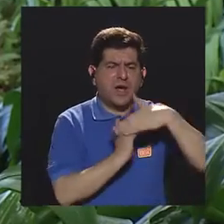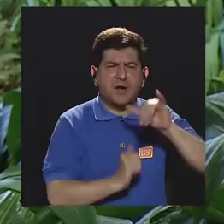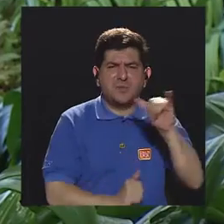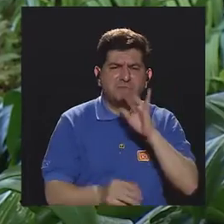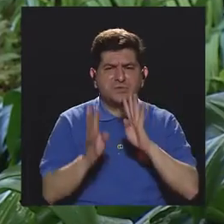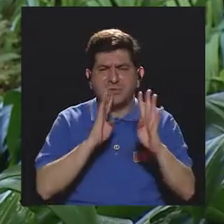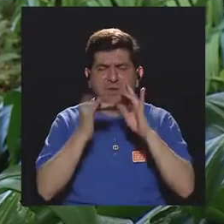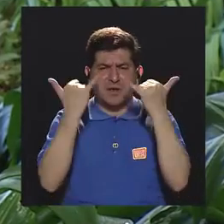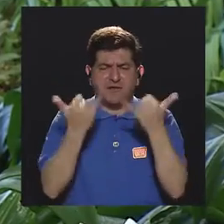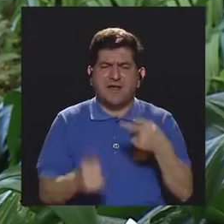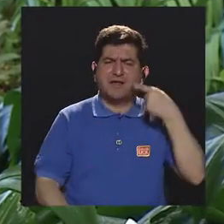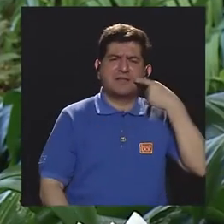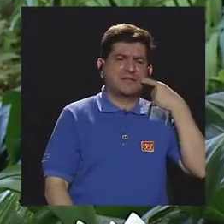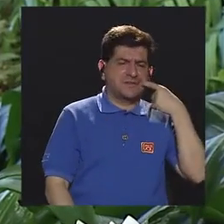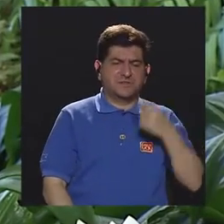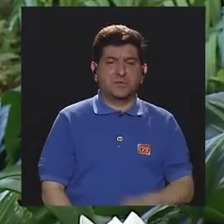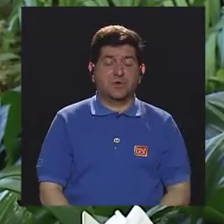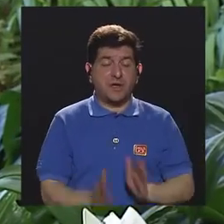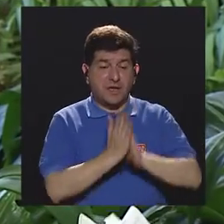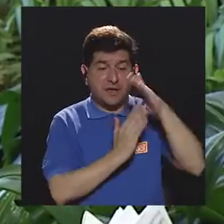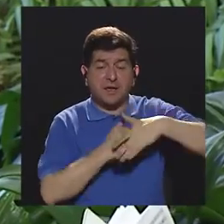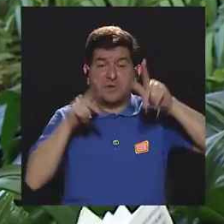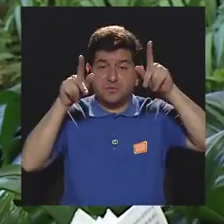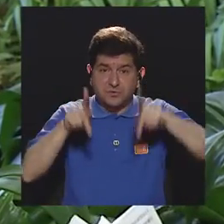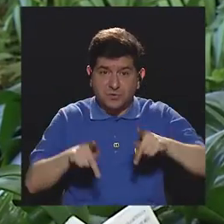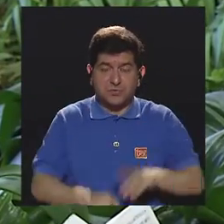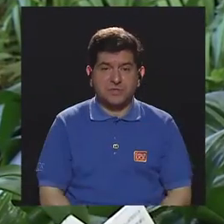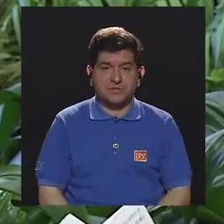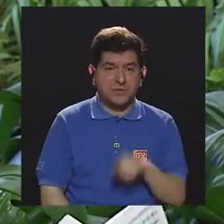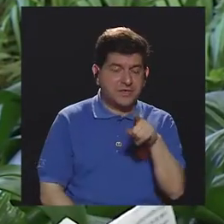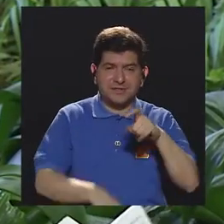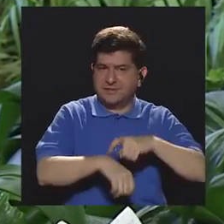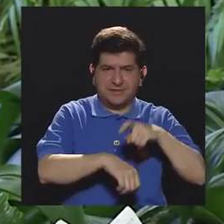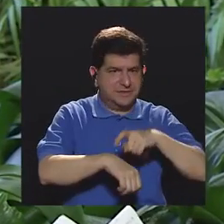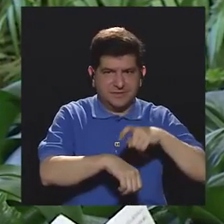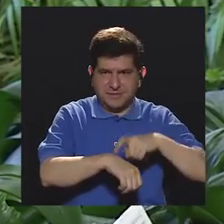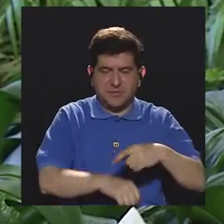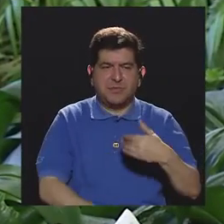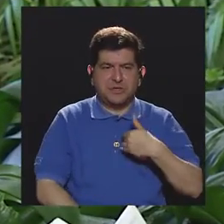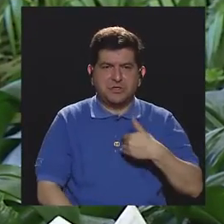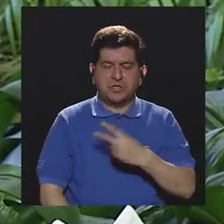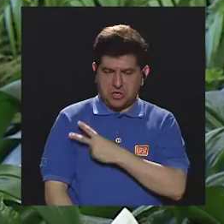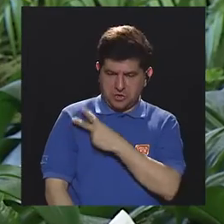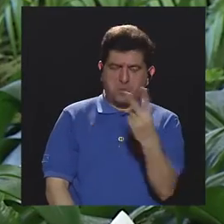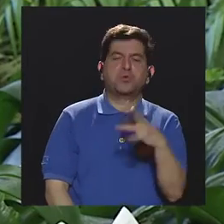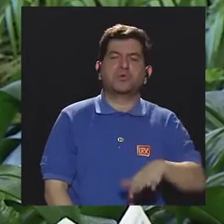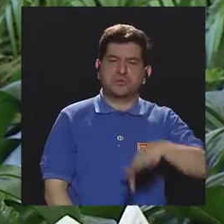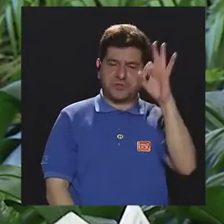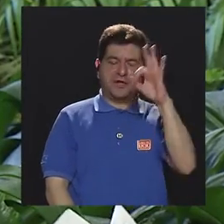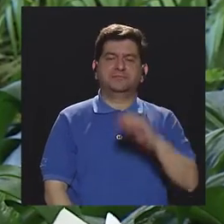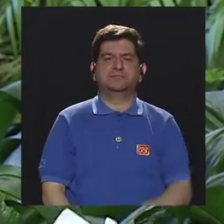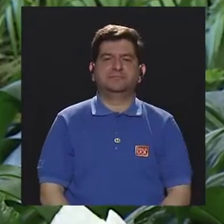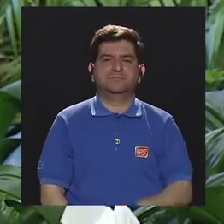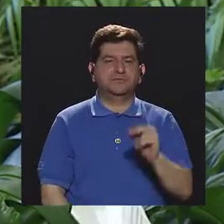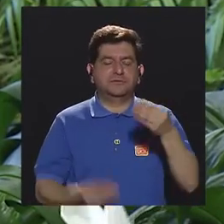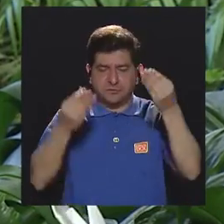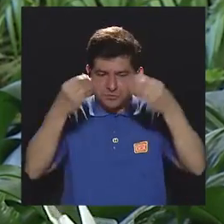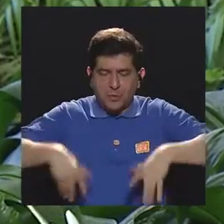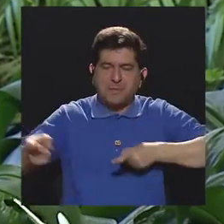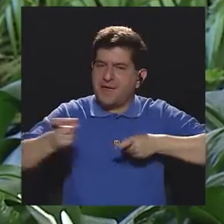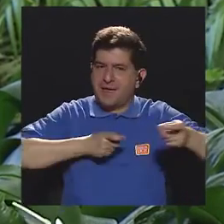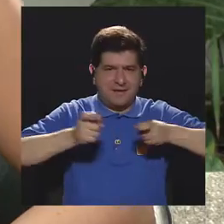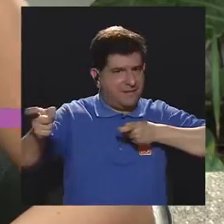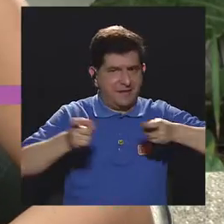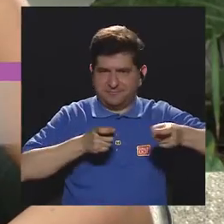si fuera ya la adicción. En el abuso las personas todavía tienen voluntad para escoger, o sea, no han perdido